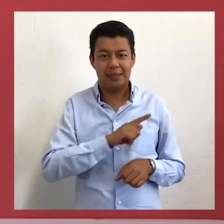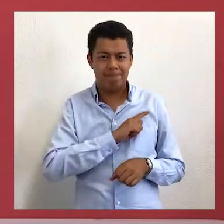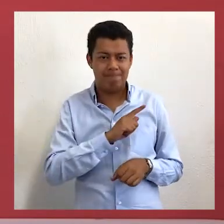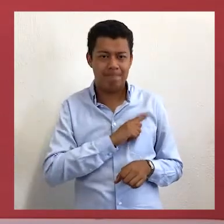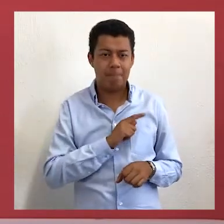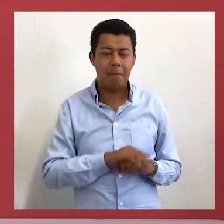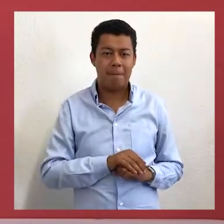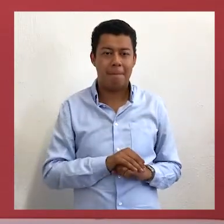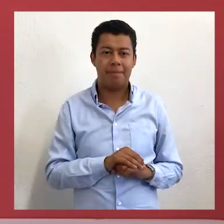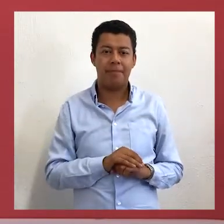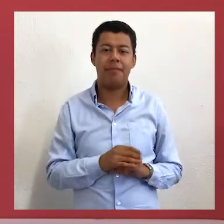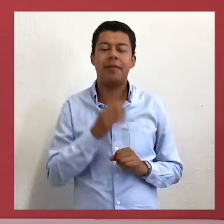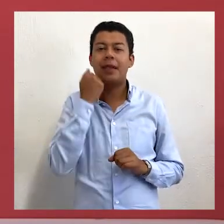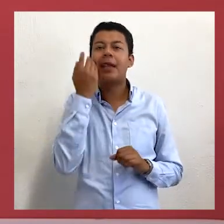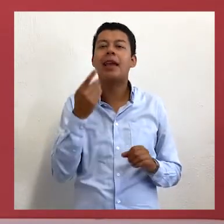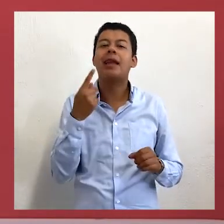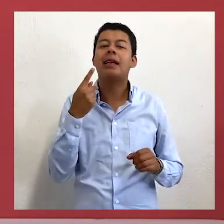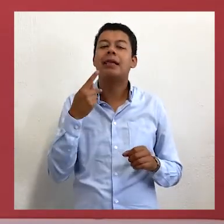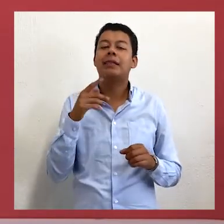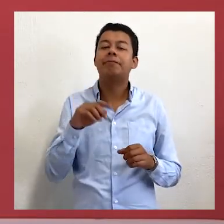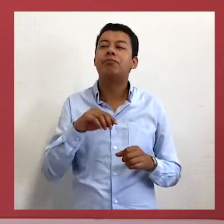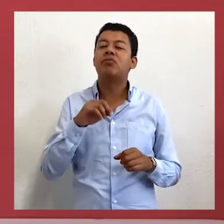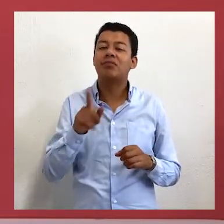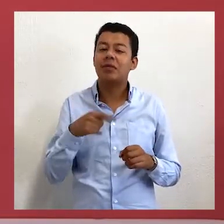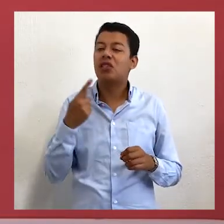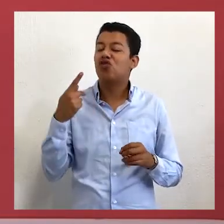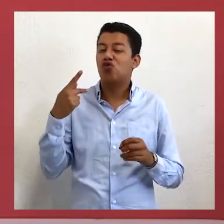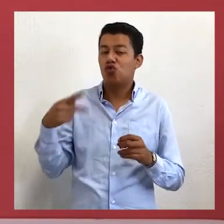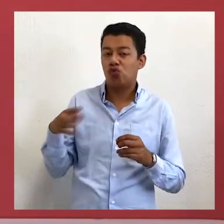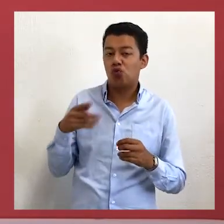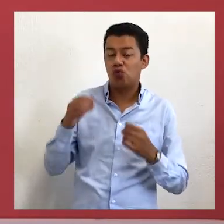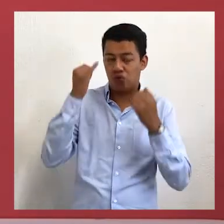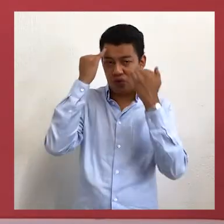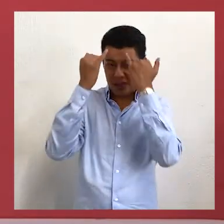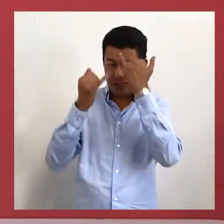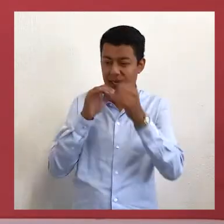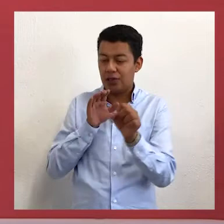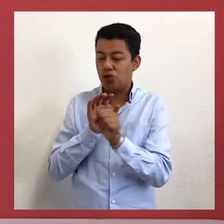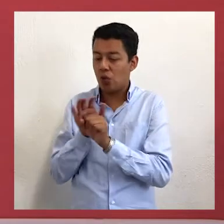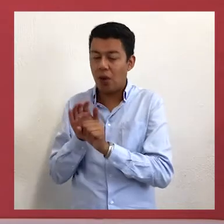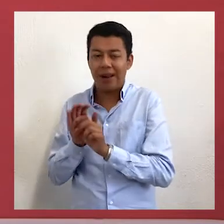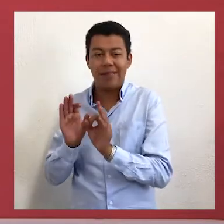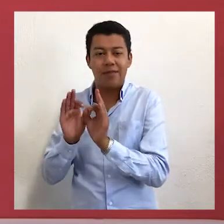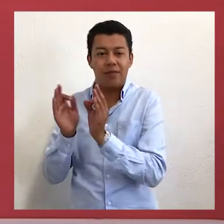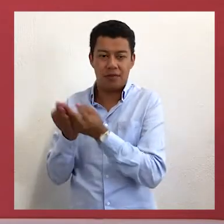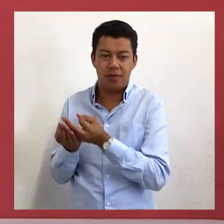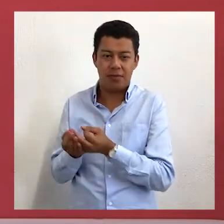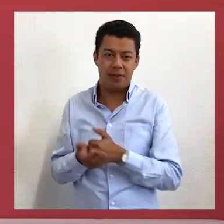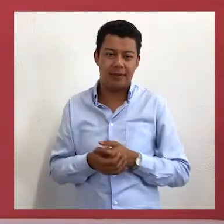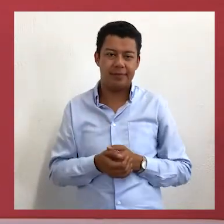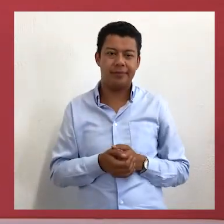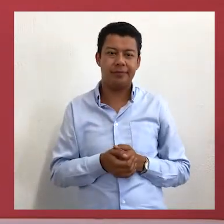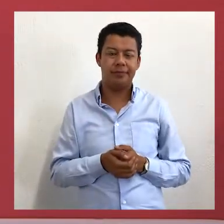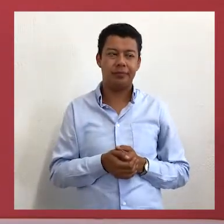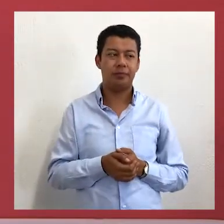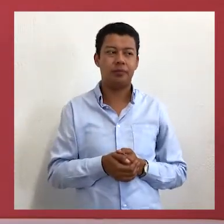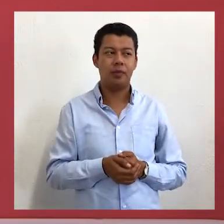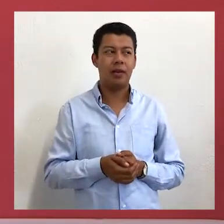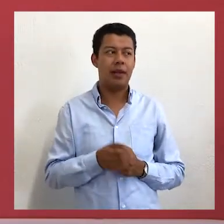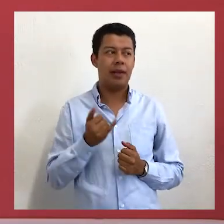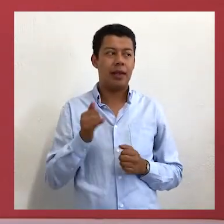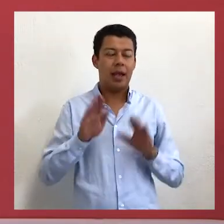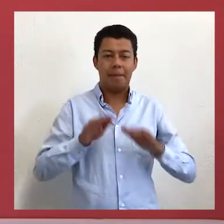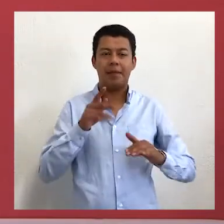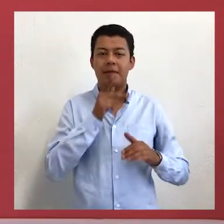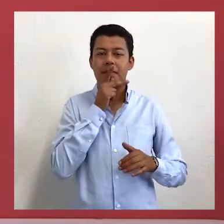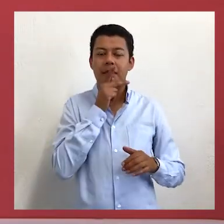recrearse, reinventarse, quiere atreverse a hacer sus propias ideas. Y como papás los